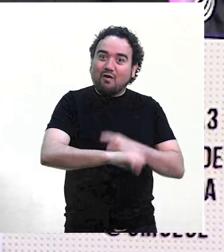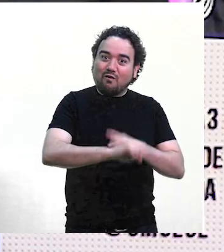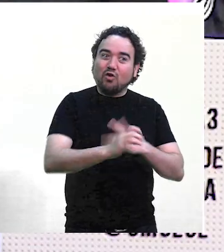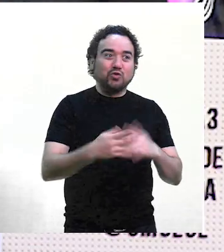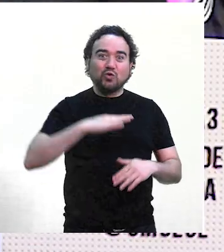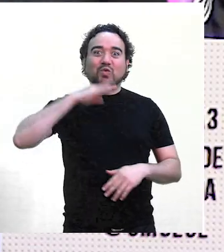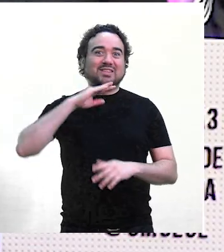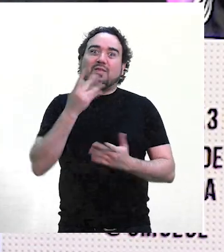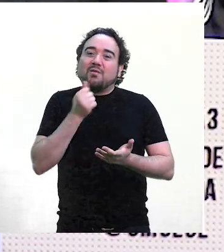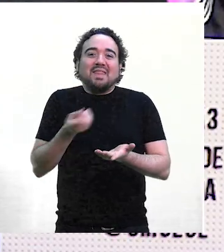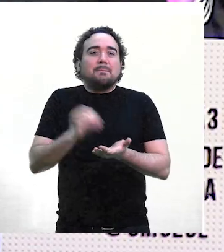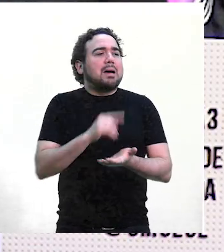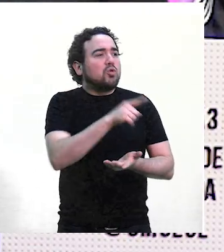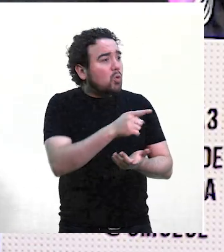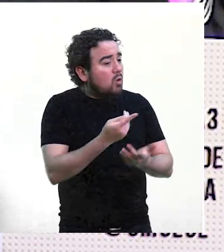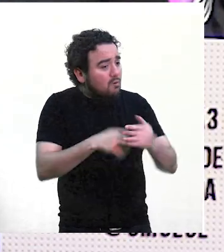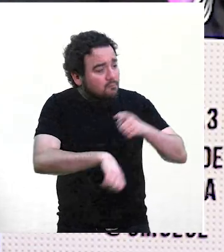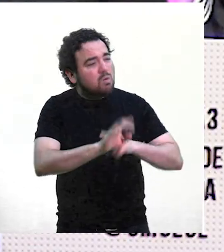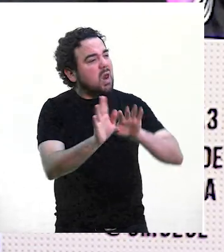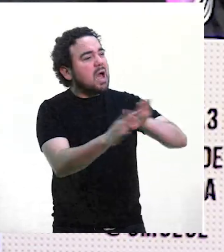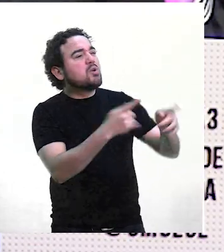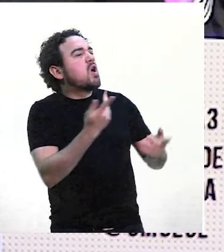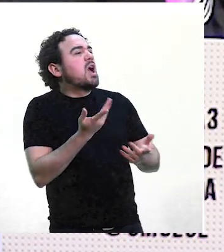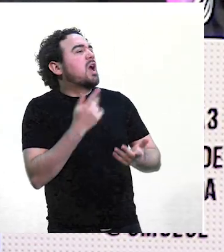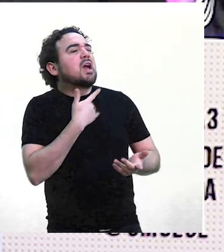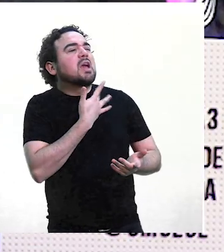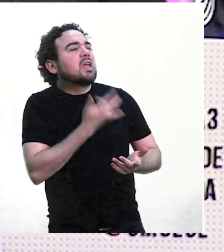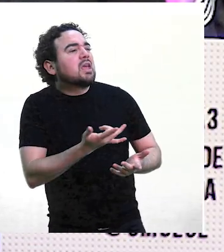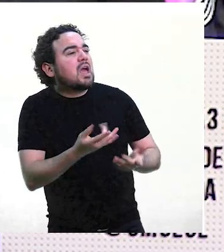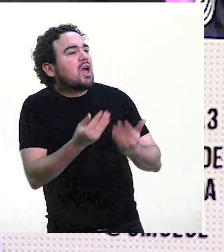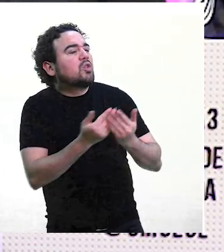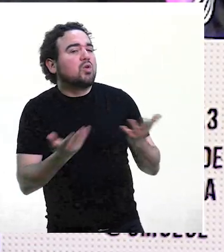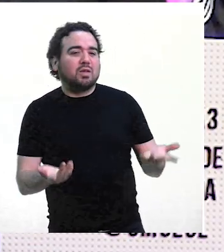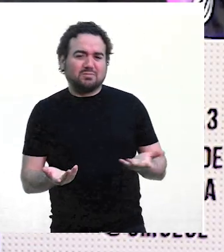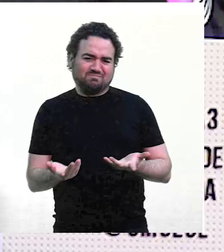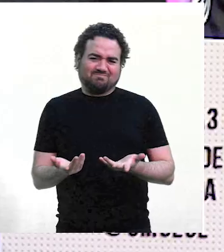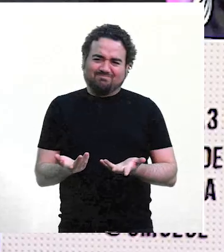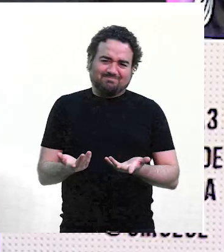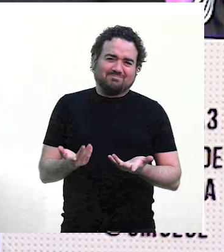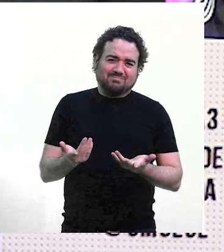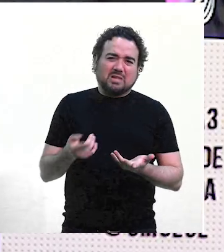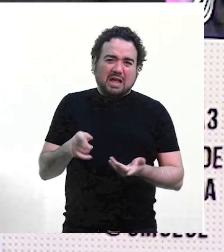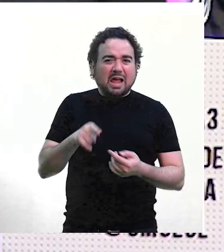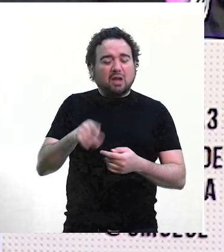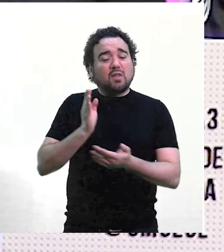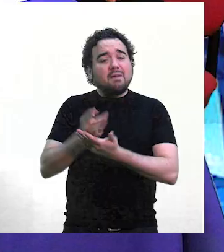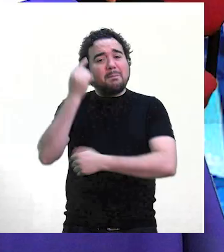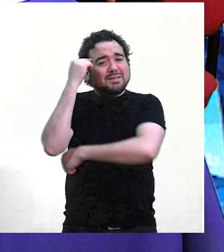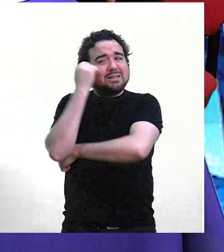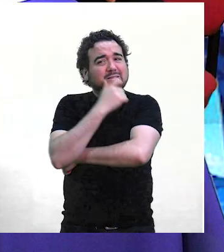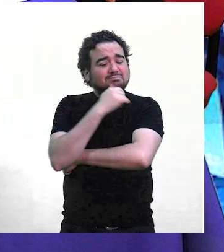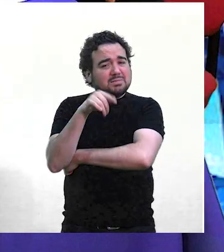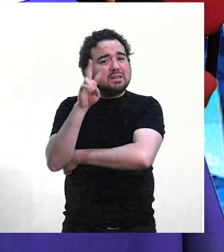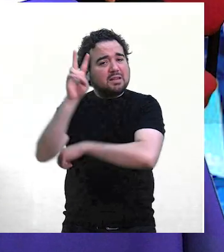carrera de futbolista pagar su estudio. Entonces, como, ahí, claro, yo creo que va por el lado de la exigencia. Para